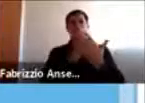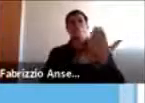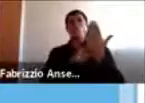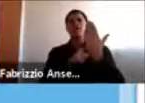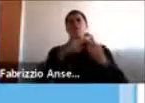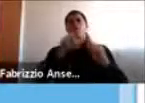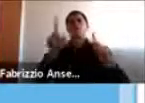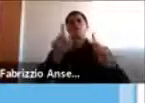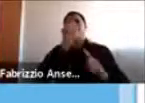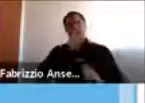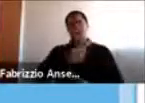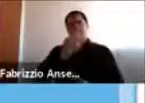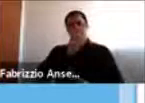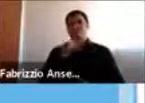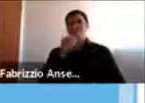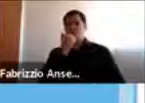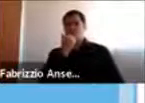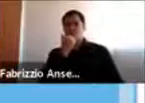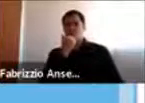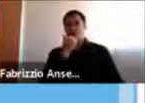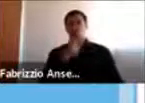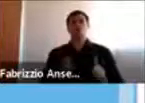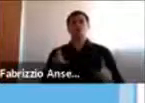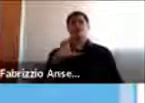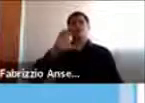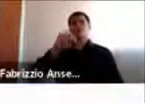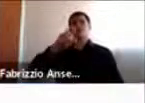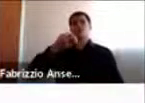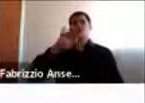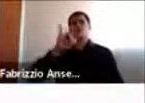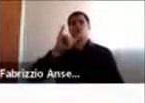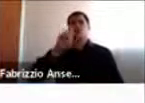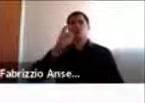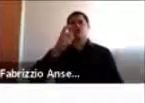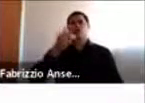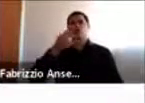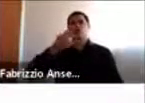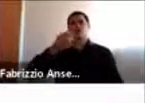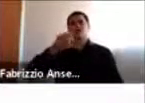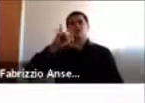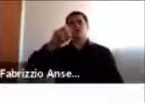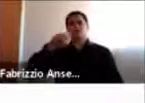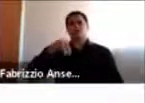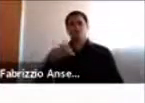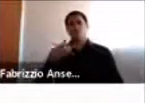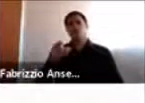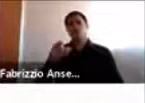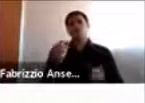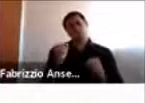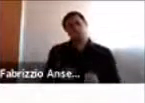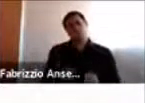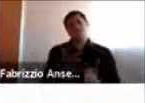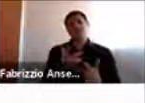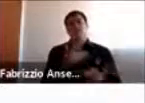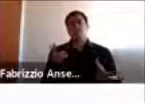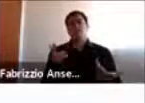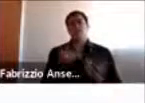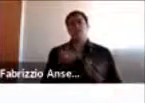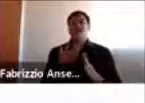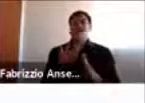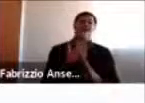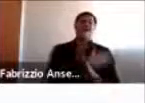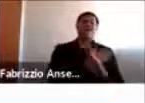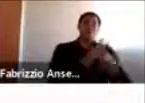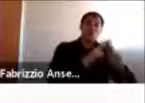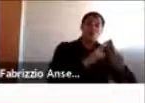ahora en configuración para cada jugador ustedes lo que pueden hacer es modificar la configuración inicial de tal